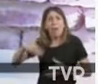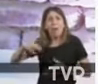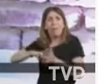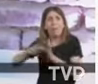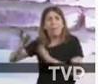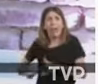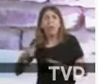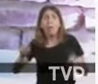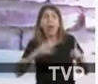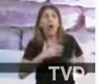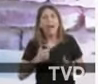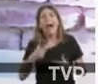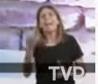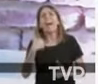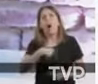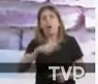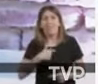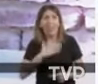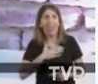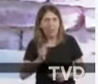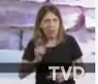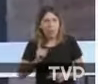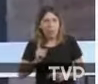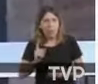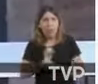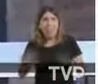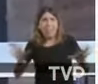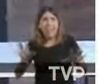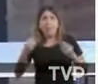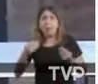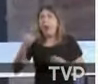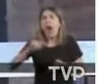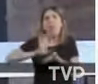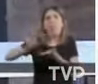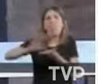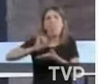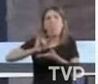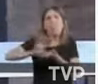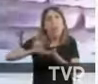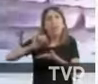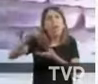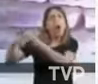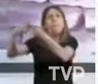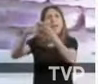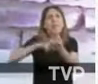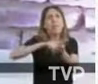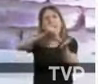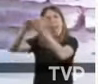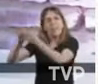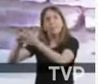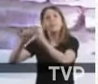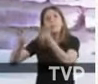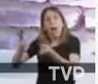estamos contentos porque fue el desastre que produjeron. Primero con el sobreendeudamiento privado y luego con ir al Fondo